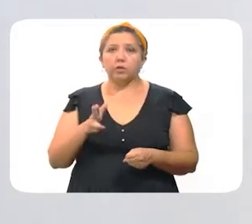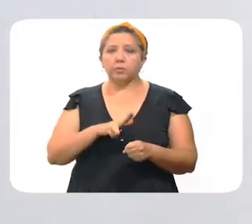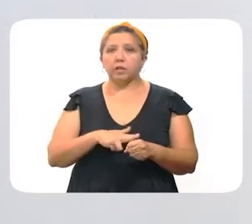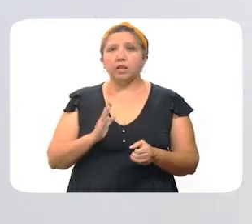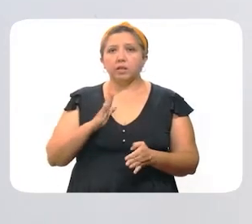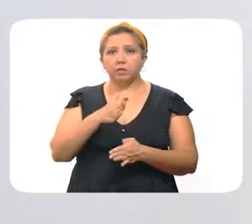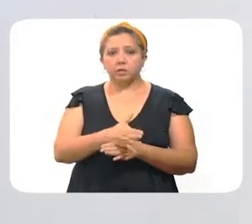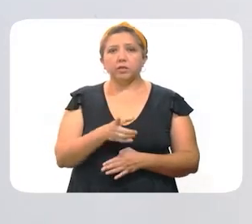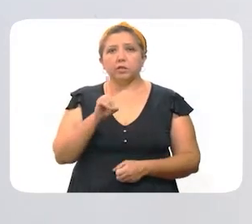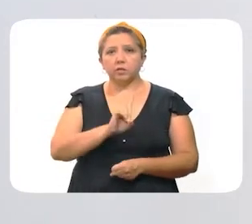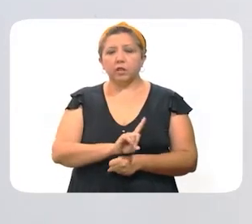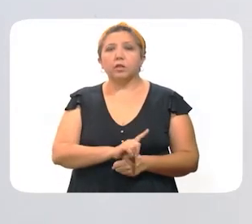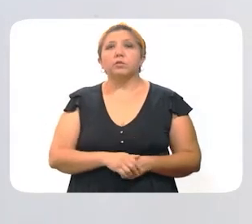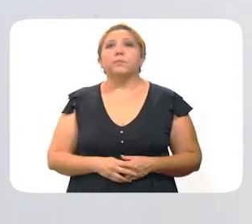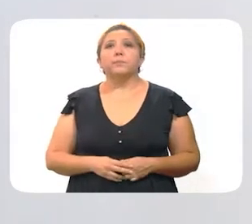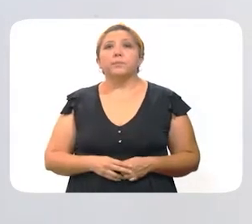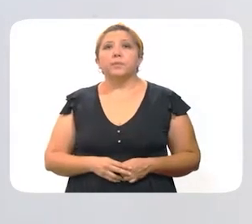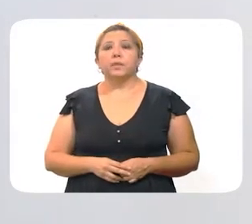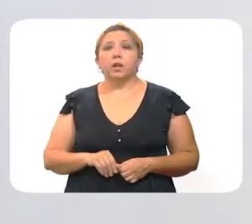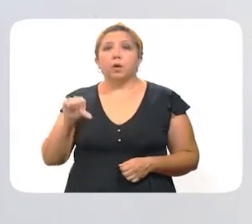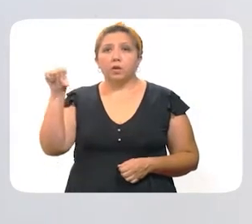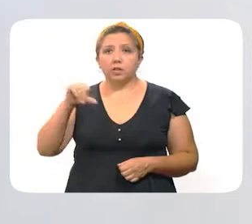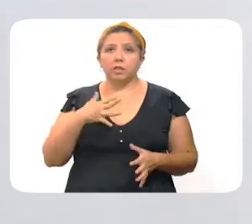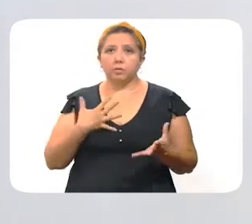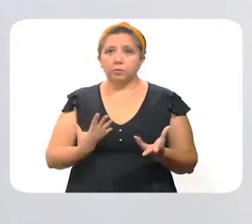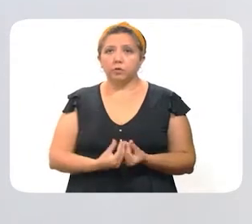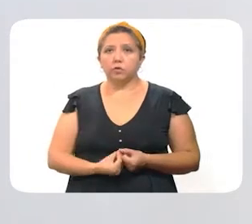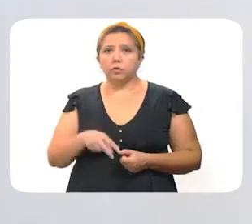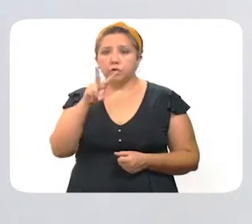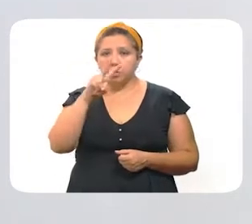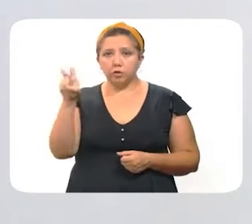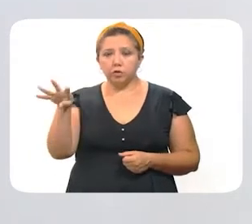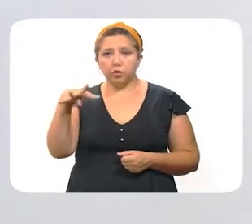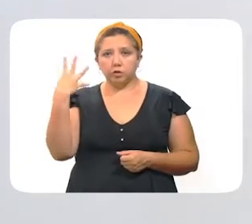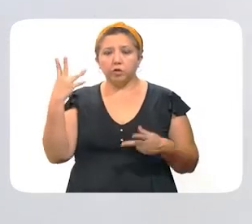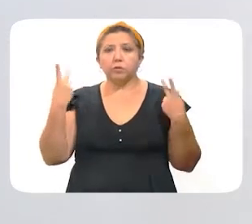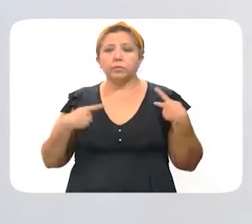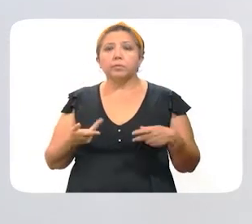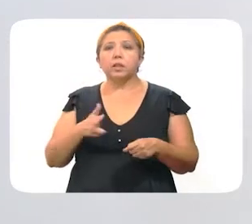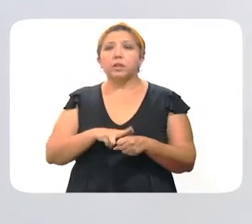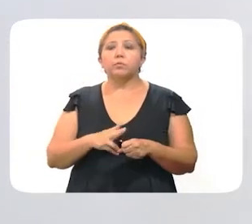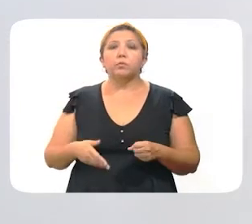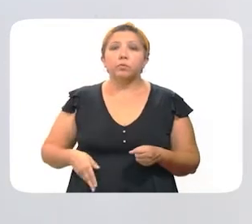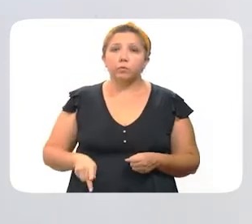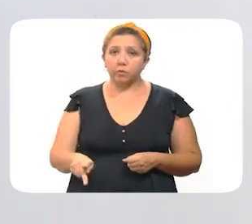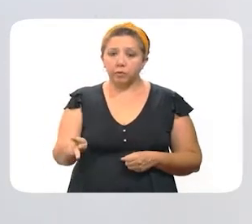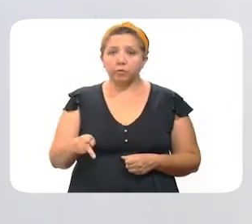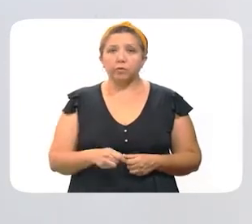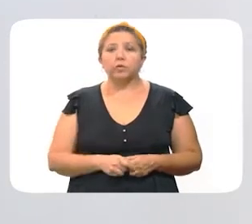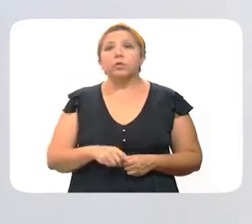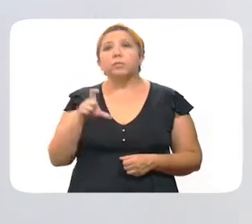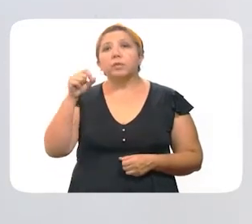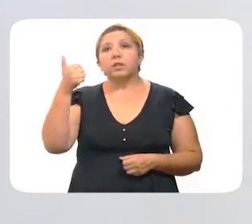la ocupación hospitalaria y los ingresos diarios. El día de hoy tenemos 214 pacientes en hospitales